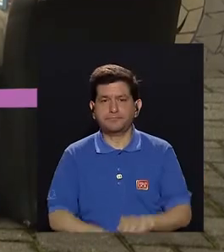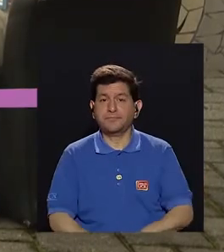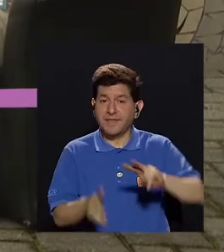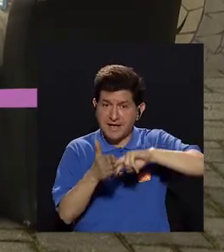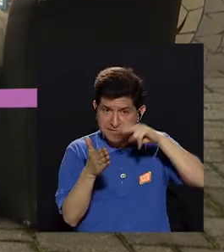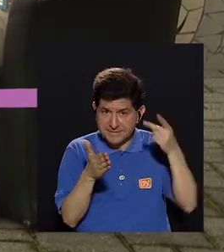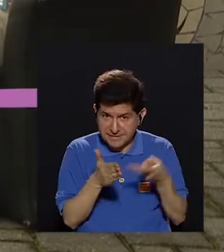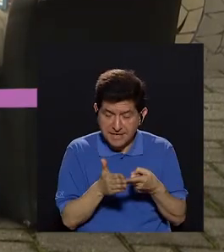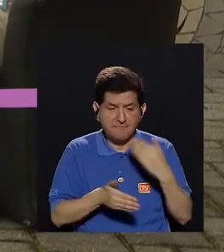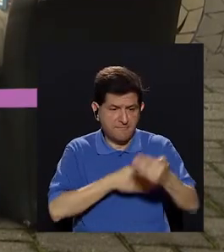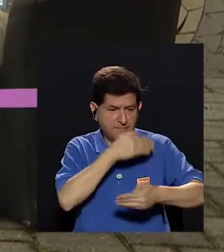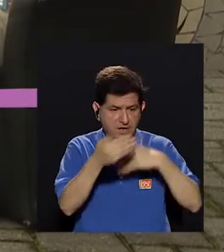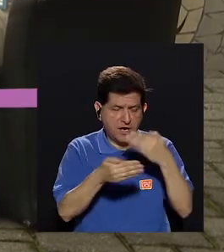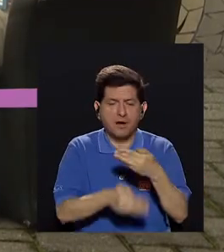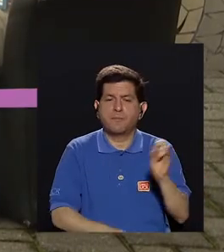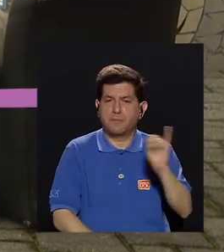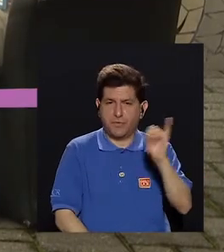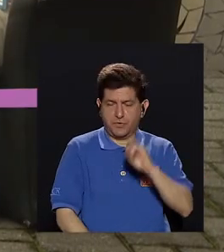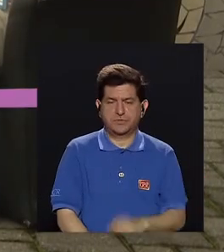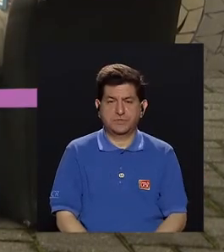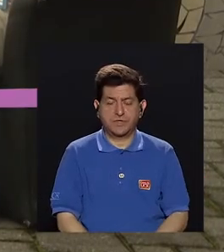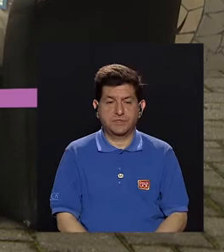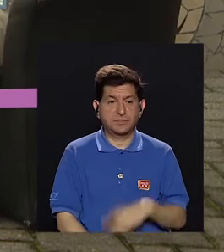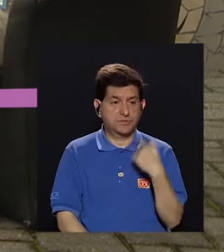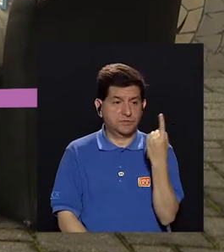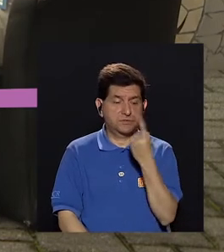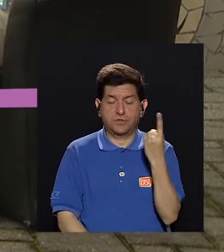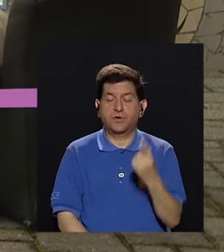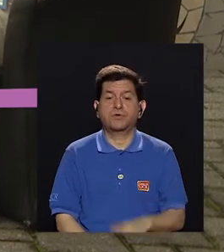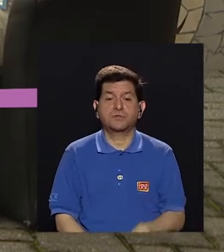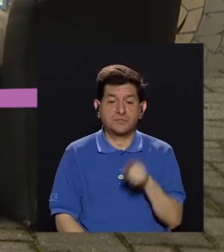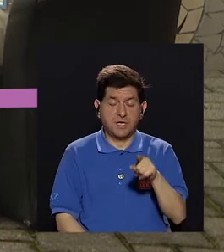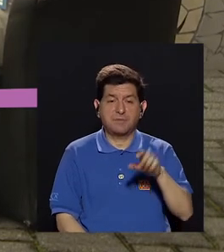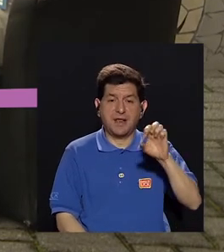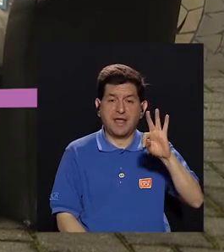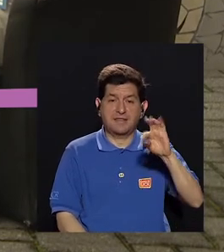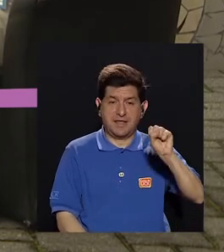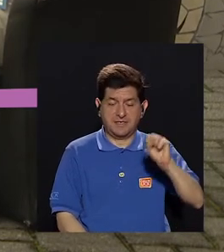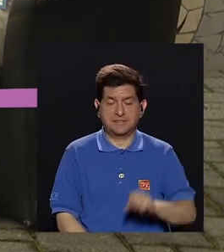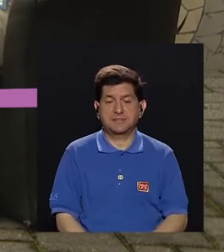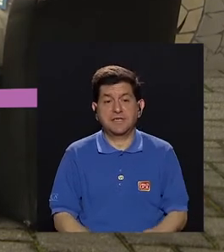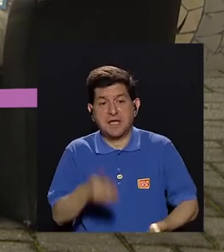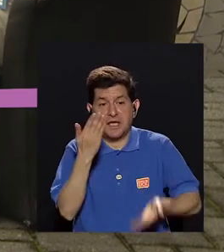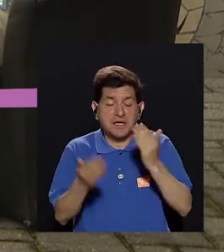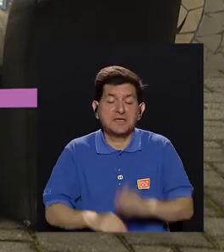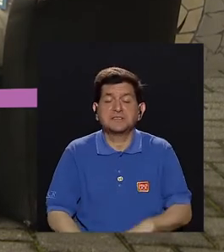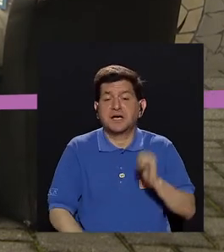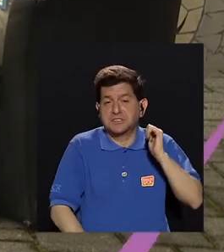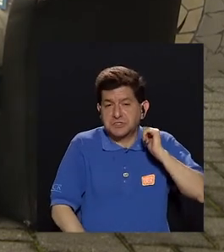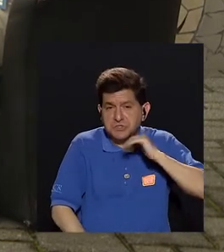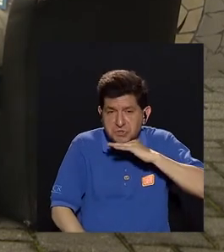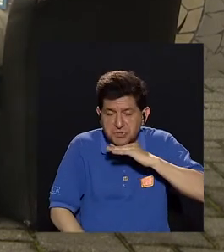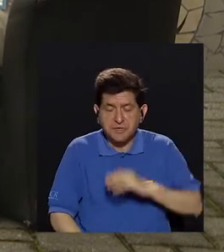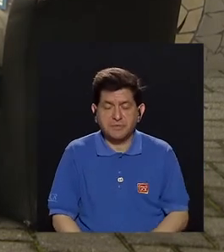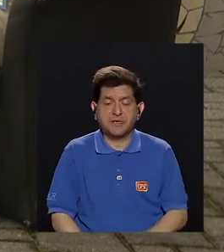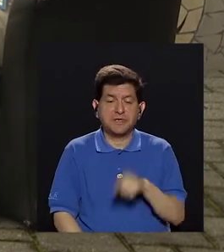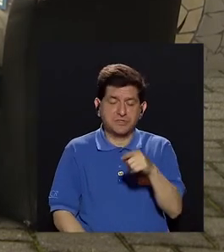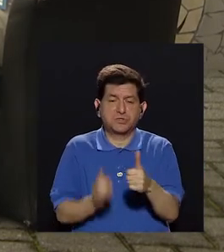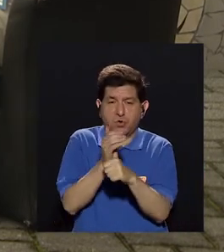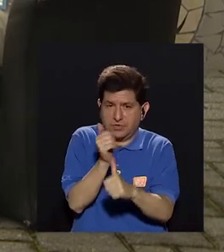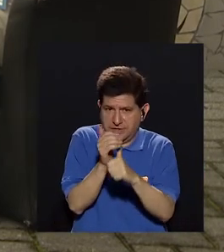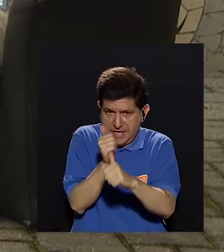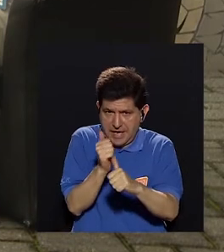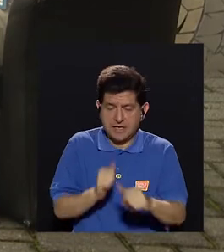sexual. Algunas veces puede ser por contaminación, igual por materia fecal, por el tipo de ropa que usa la mujer, por la utilización de tampones,